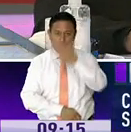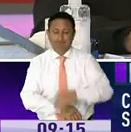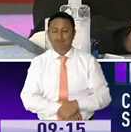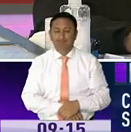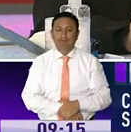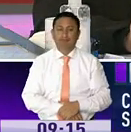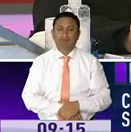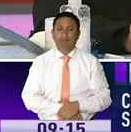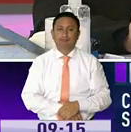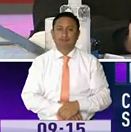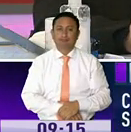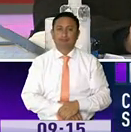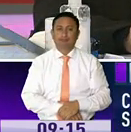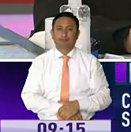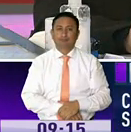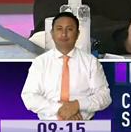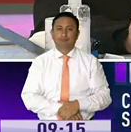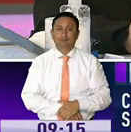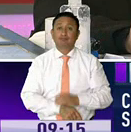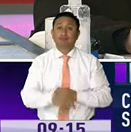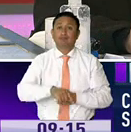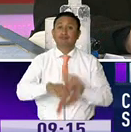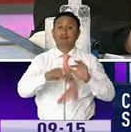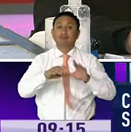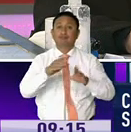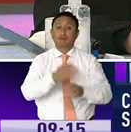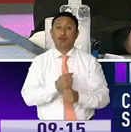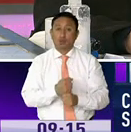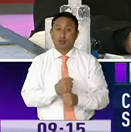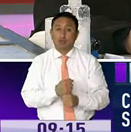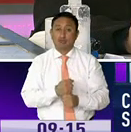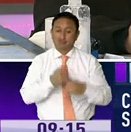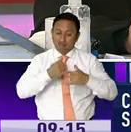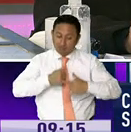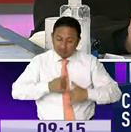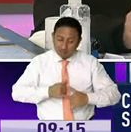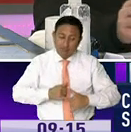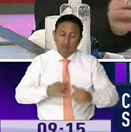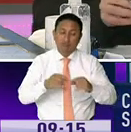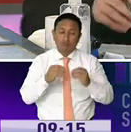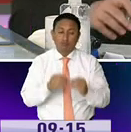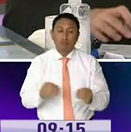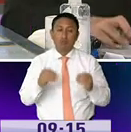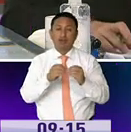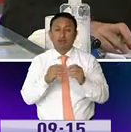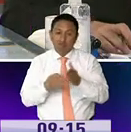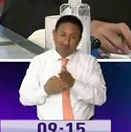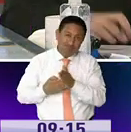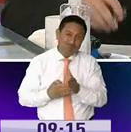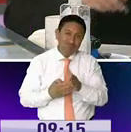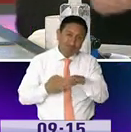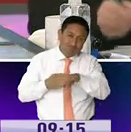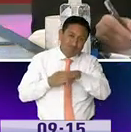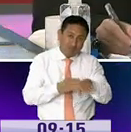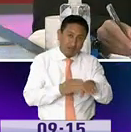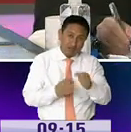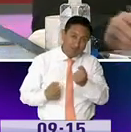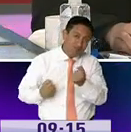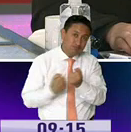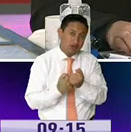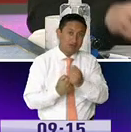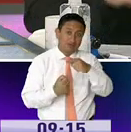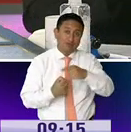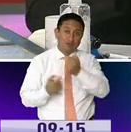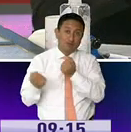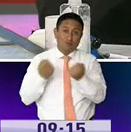Nosotros, desde la Secretaría de Seguridad, seguimos implementando, seguimos reforzando todas estas medidas